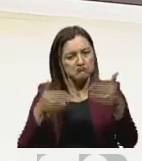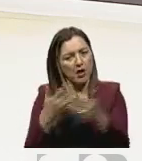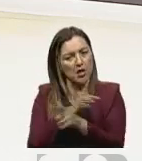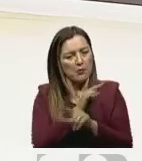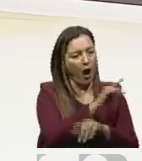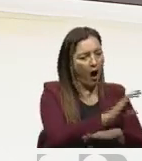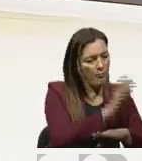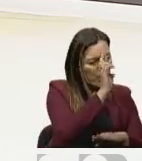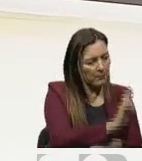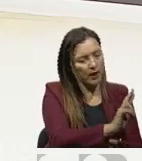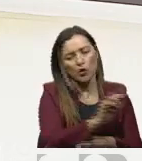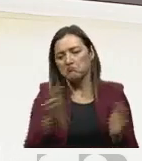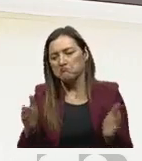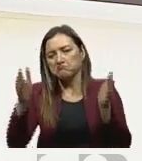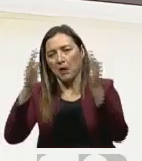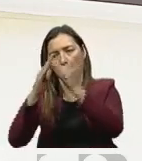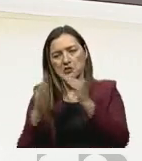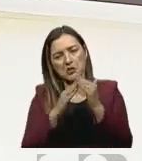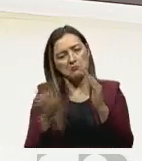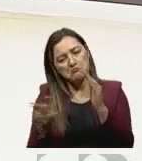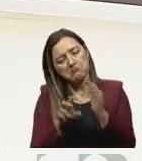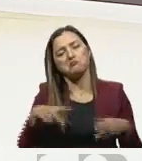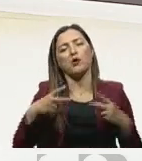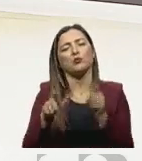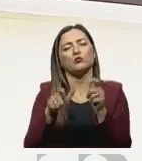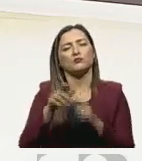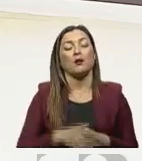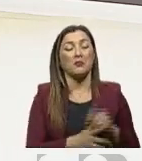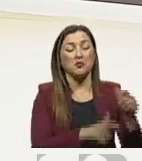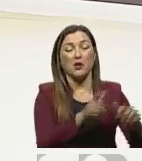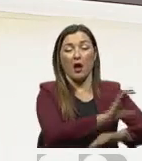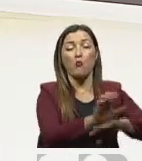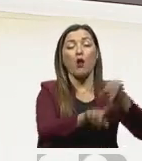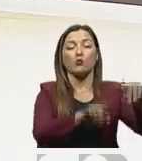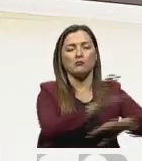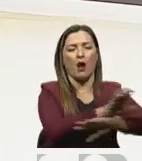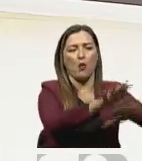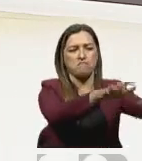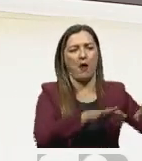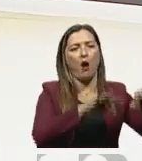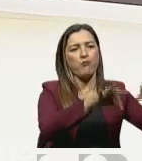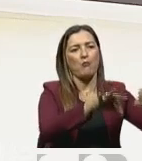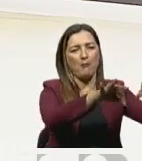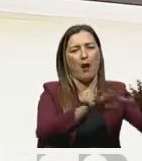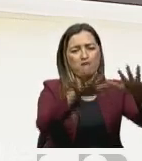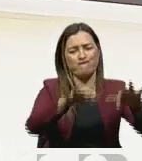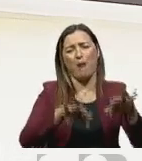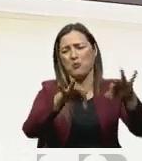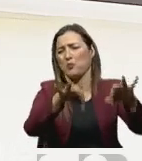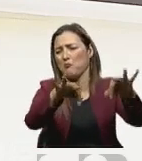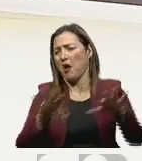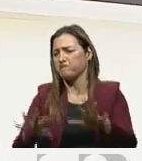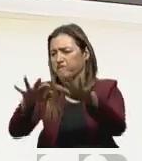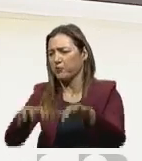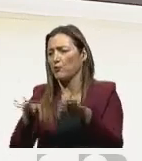flora para la fauna esta este crecimiento agrícola que cada vez deja menos espacio a la fauna Silvestre empieza a hacer un conflicto para nosotros